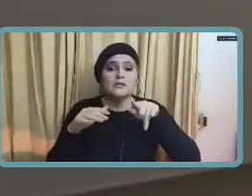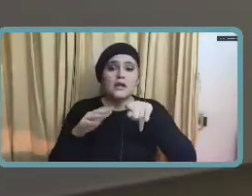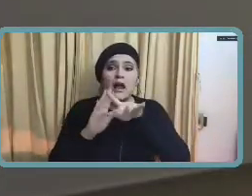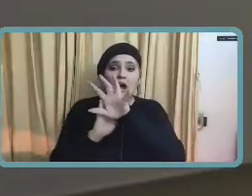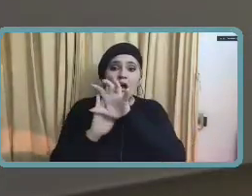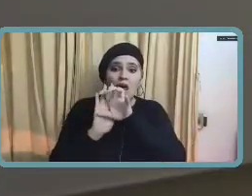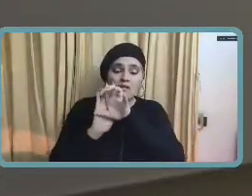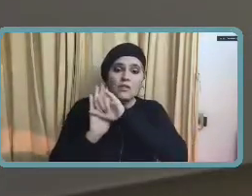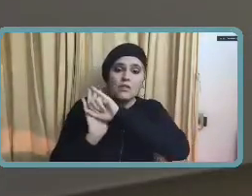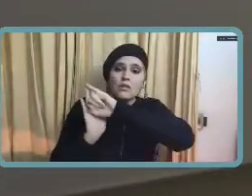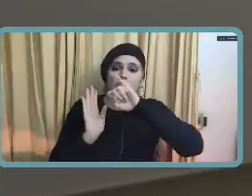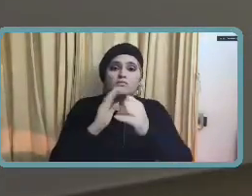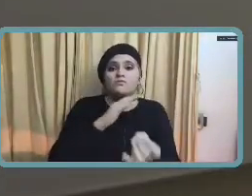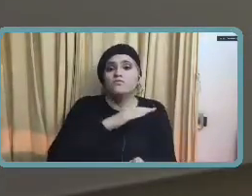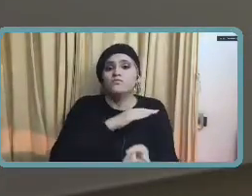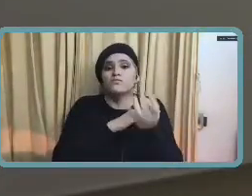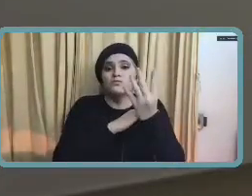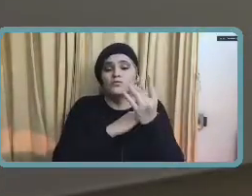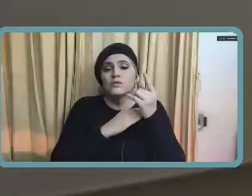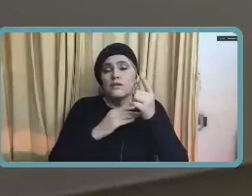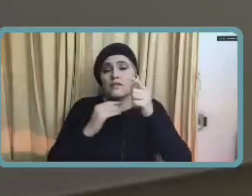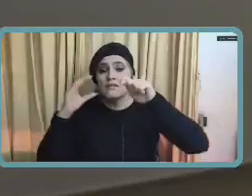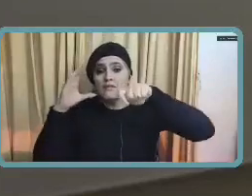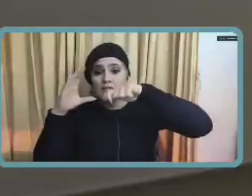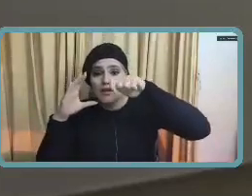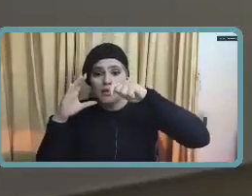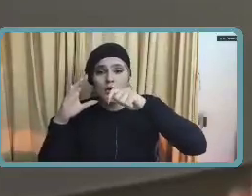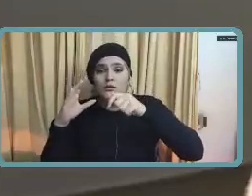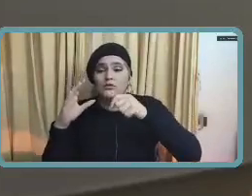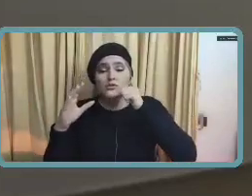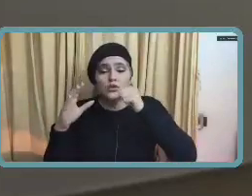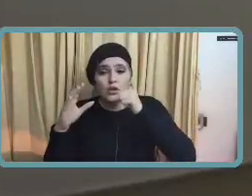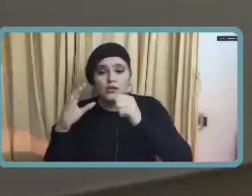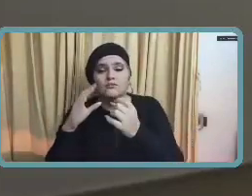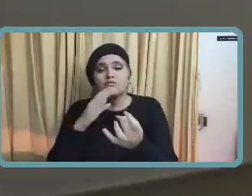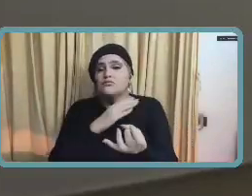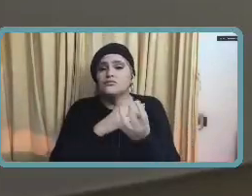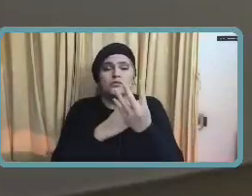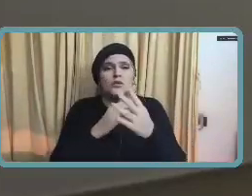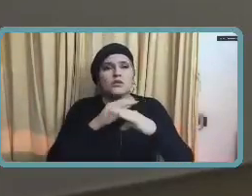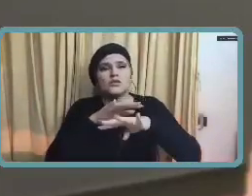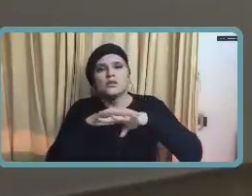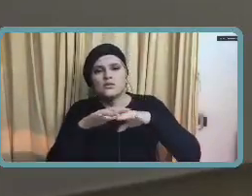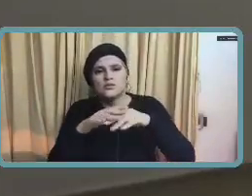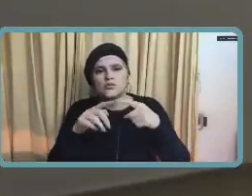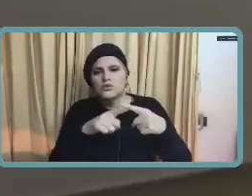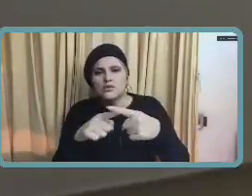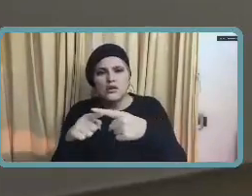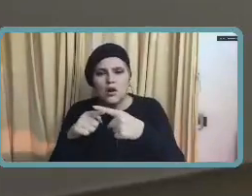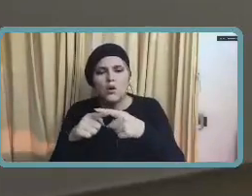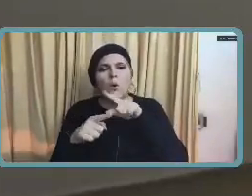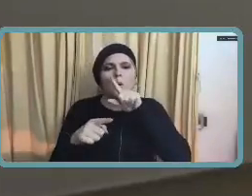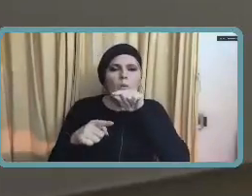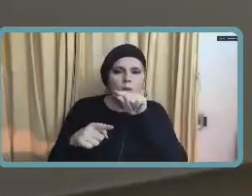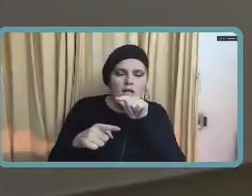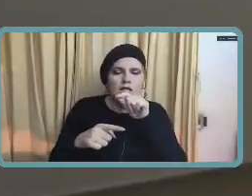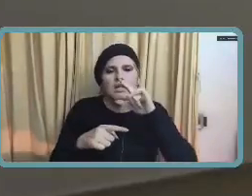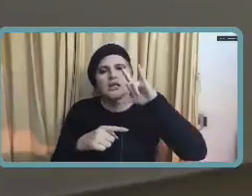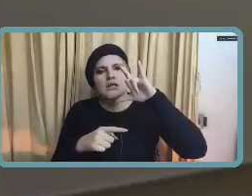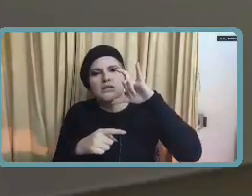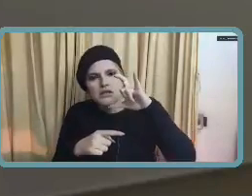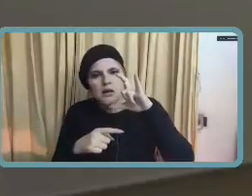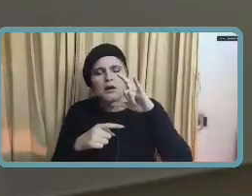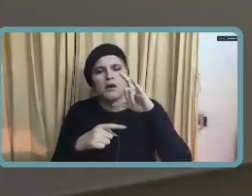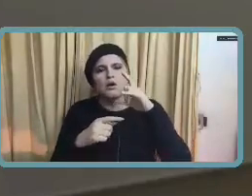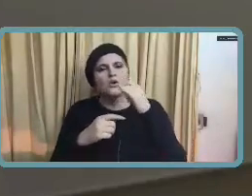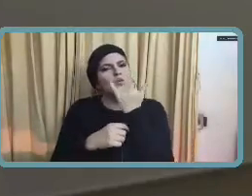el video de cada sesión a todas nuestras redes sociales, a Twitter, a Instagram, al canal de YouTube, para que todo el mundo lo pueda ver en el